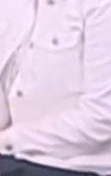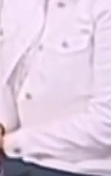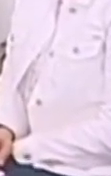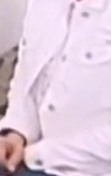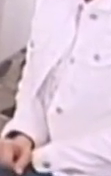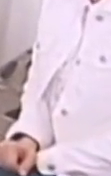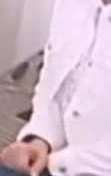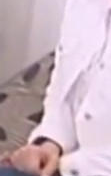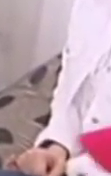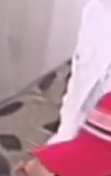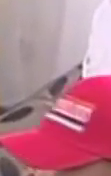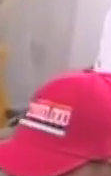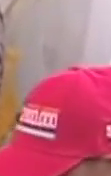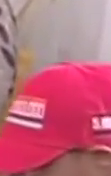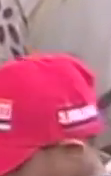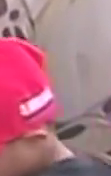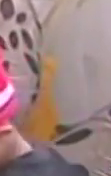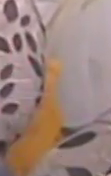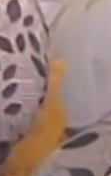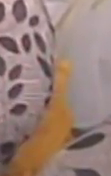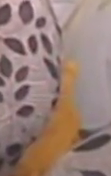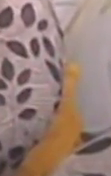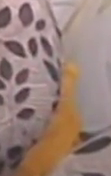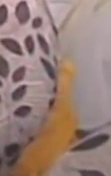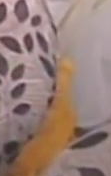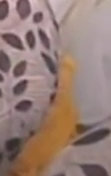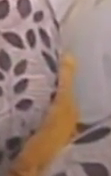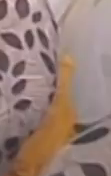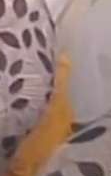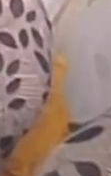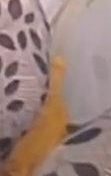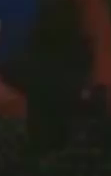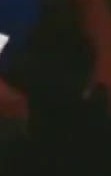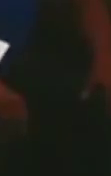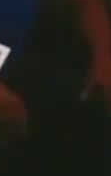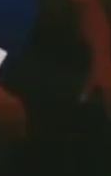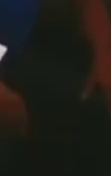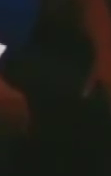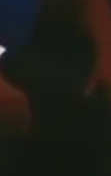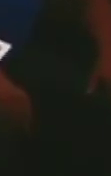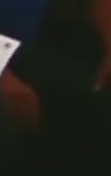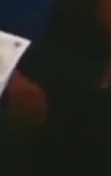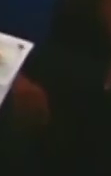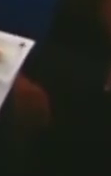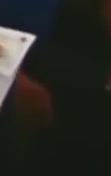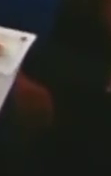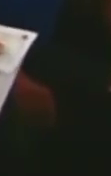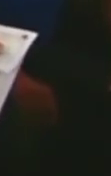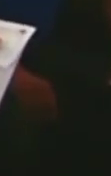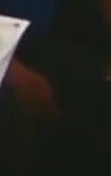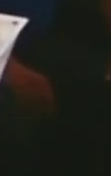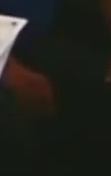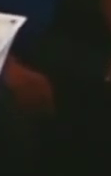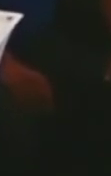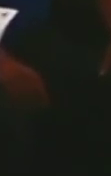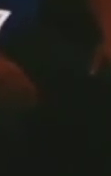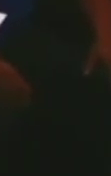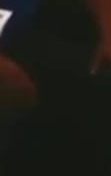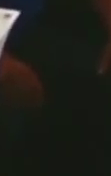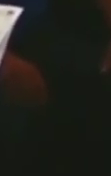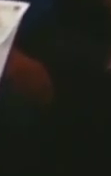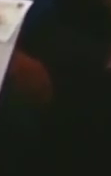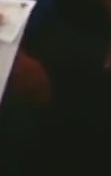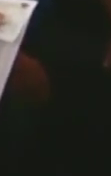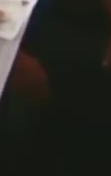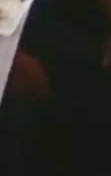A-N-I-K-E-K-I-L-O-A. Anicar. ¿Qué estás estudiando? Sexto grado. Pasaste a sexto grado. ¿Cómo te sientes como hoy? Me